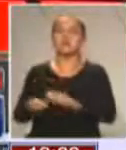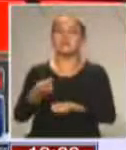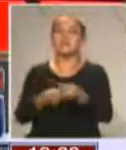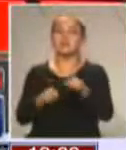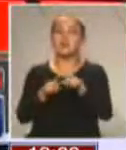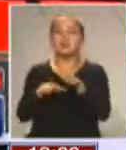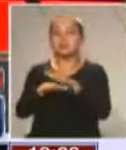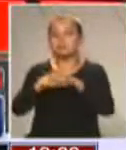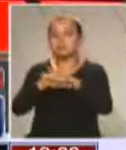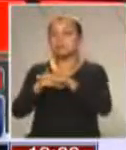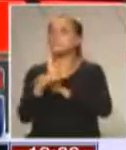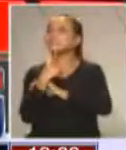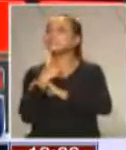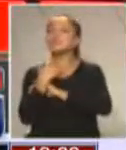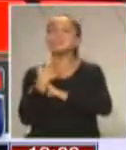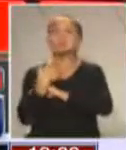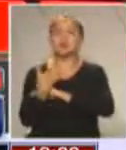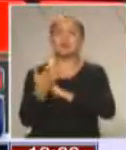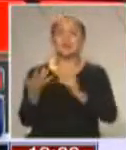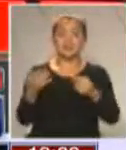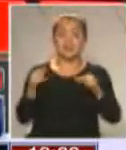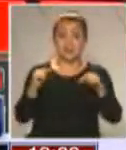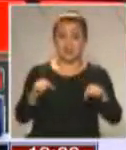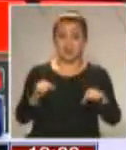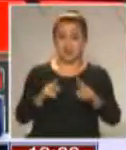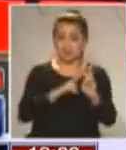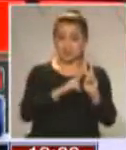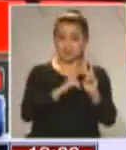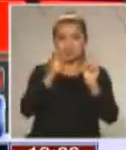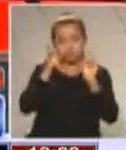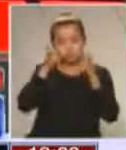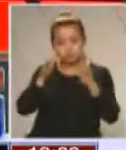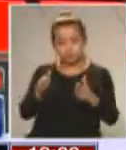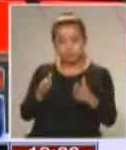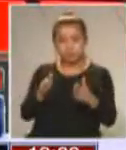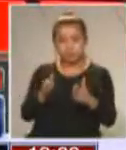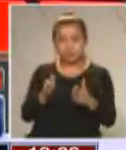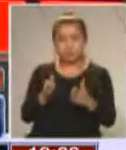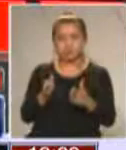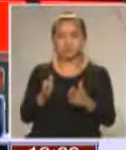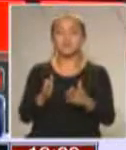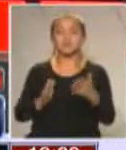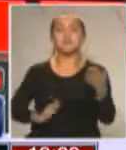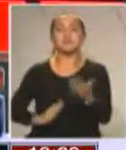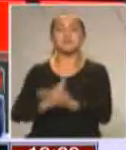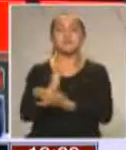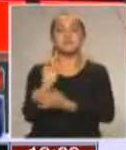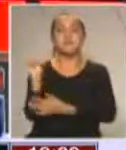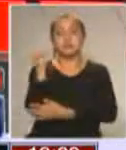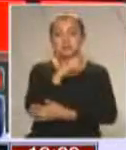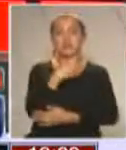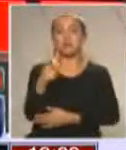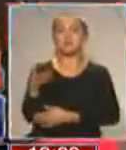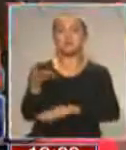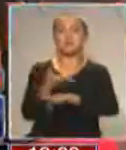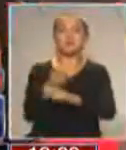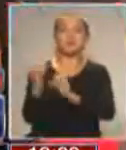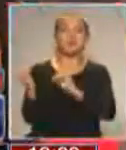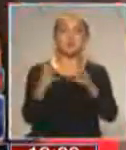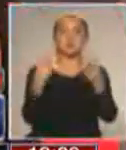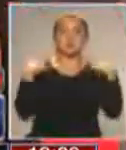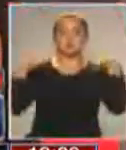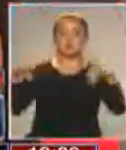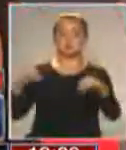interés y por qué estos hechos se estarían dando en este caso en puntual y a partir de esto es que finalmente ustedes estarían pidiendo que él dejara su